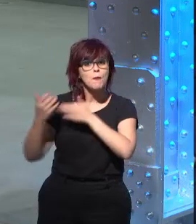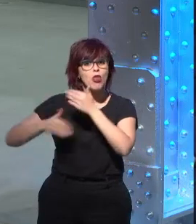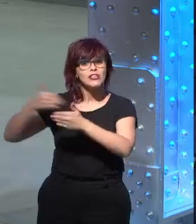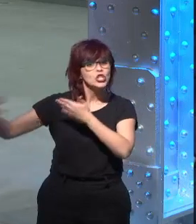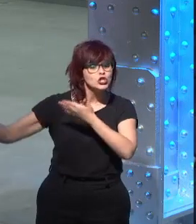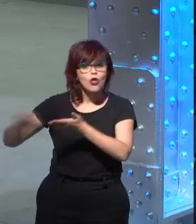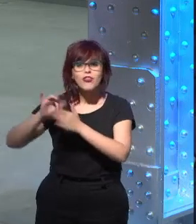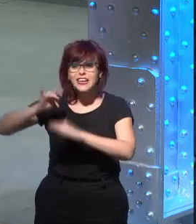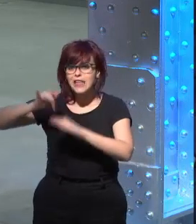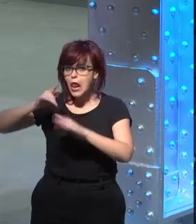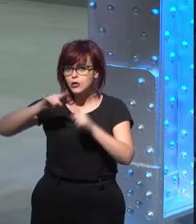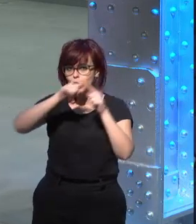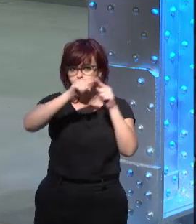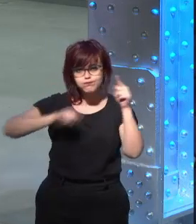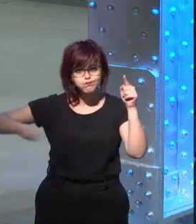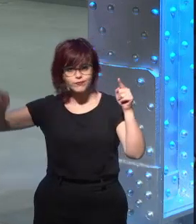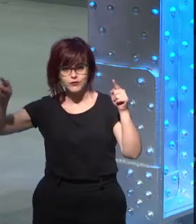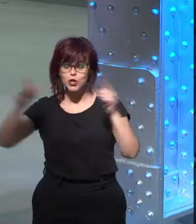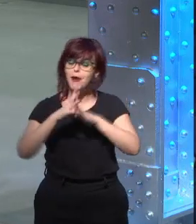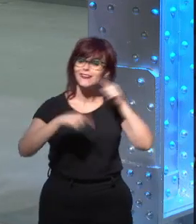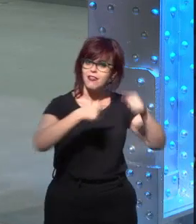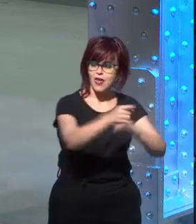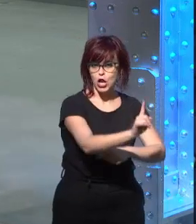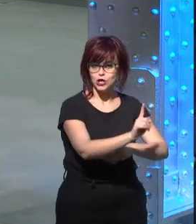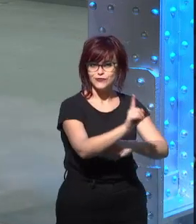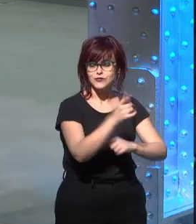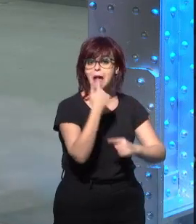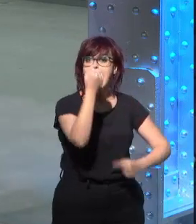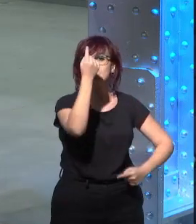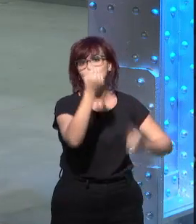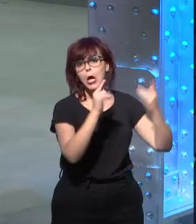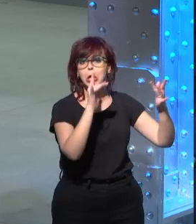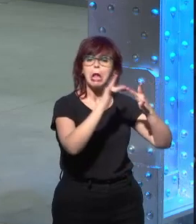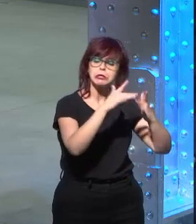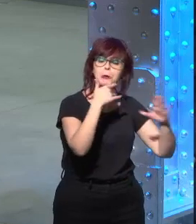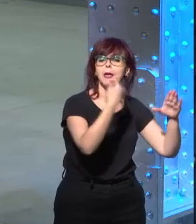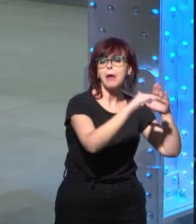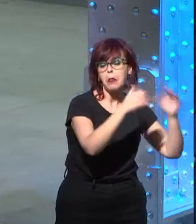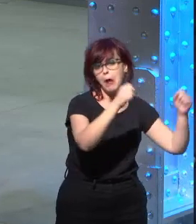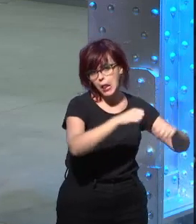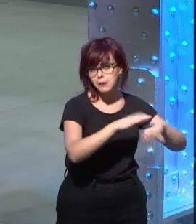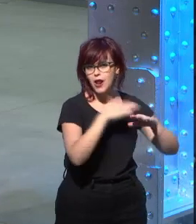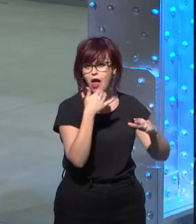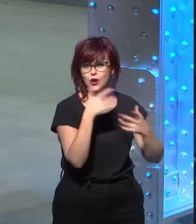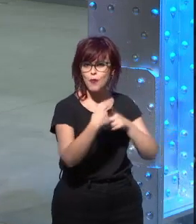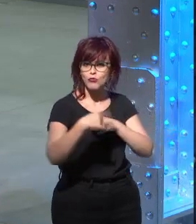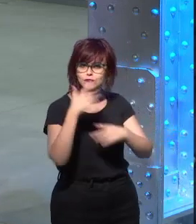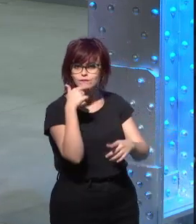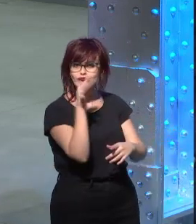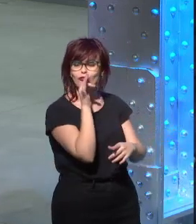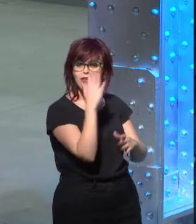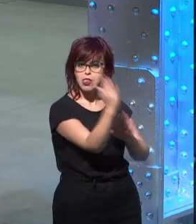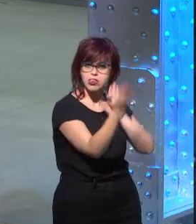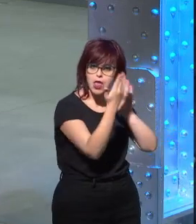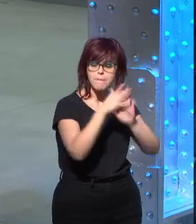son digitales extremo a extremo. En una empresa tradicional solo algunos. En una empresa digital el uso de la información es